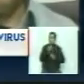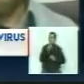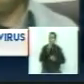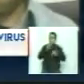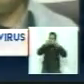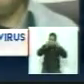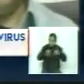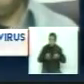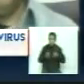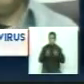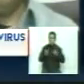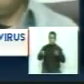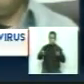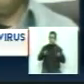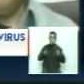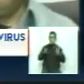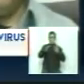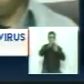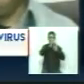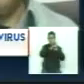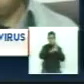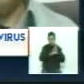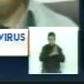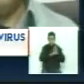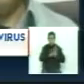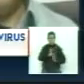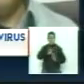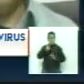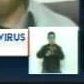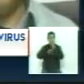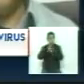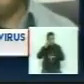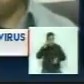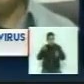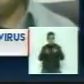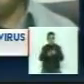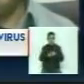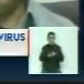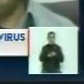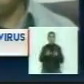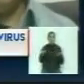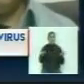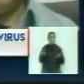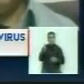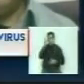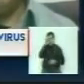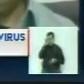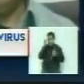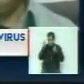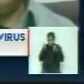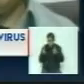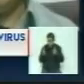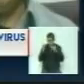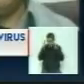cumplan ciertas condiciones que disponen los organismos técnicos internacionales, suficiente capacidad del sistema sanitario,